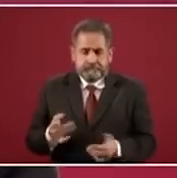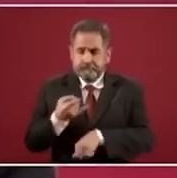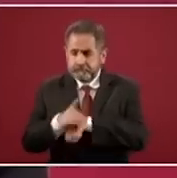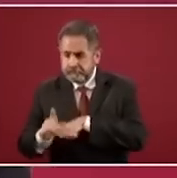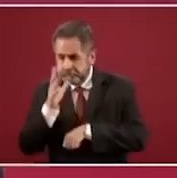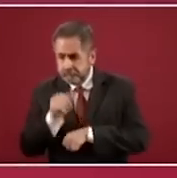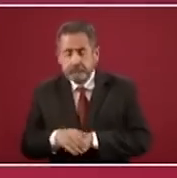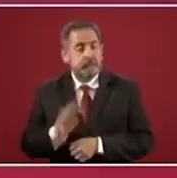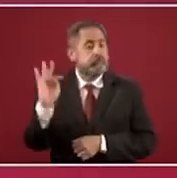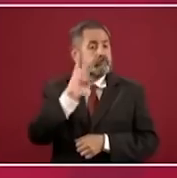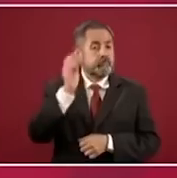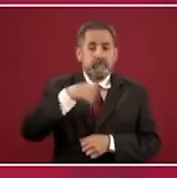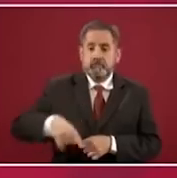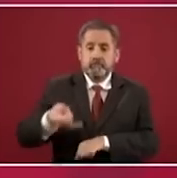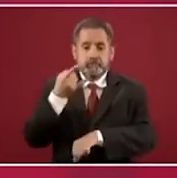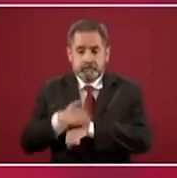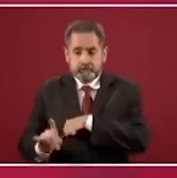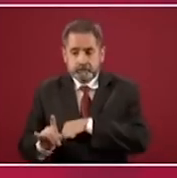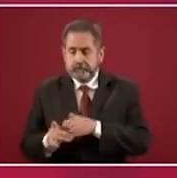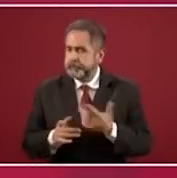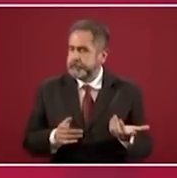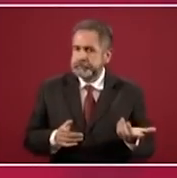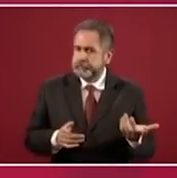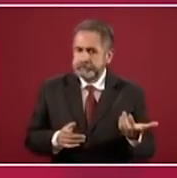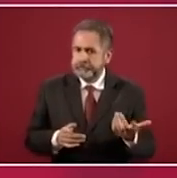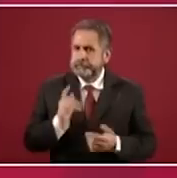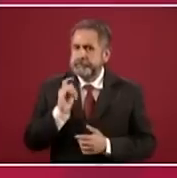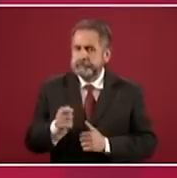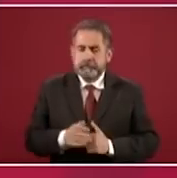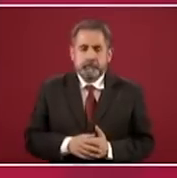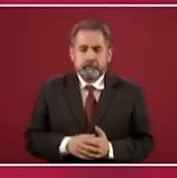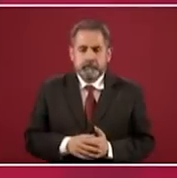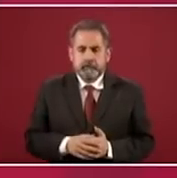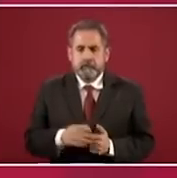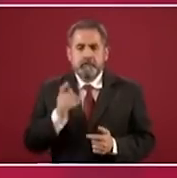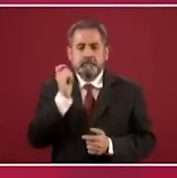Porque si no cumplimos, ¿sí? Entonces